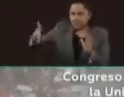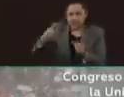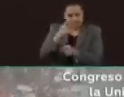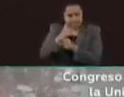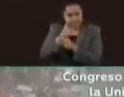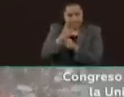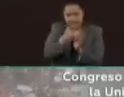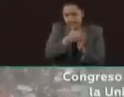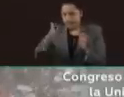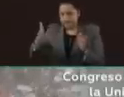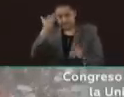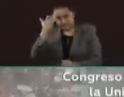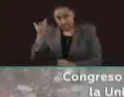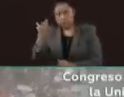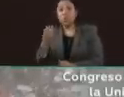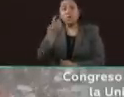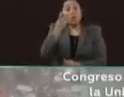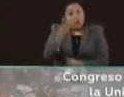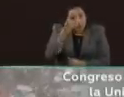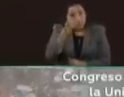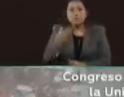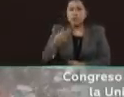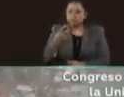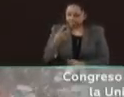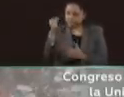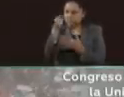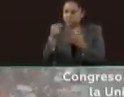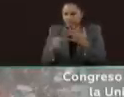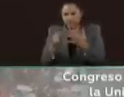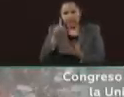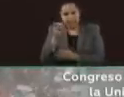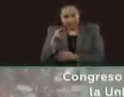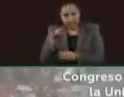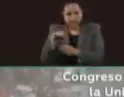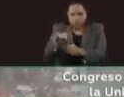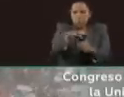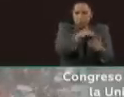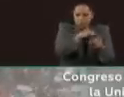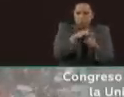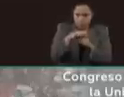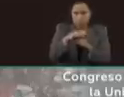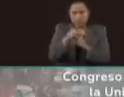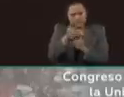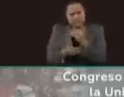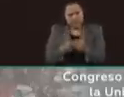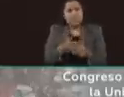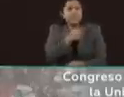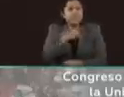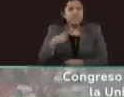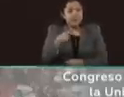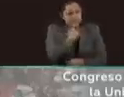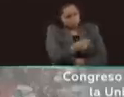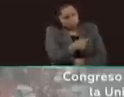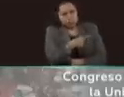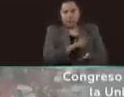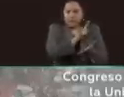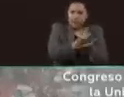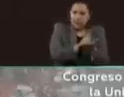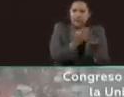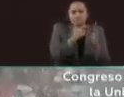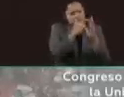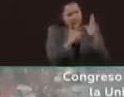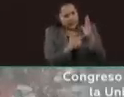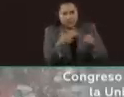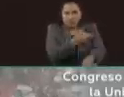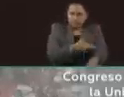votados conforme a lo que establece el reglamento, la práctica parlamentaria y el proceso legislativo, todas